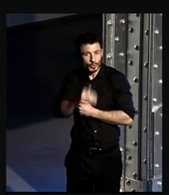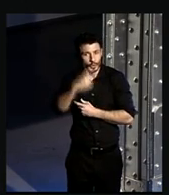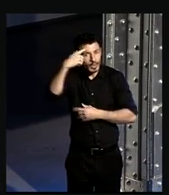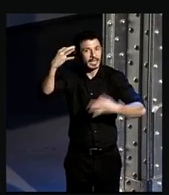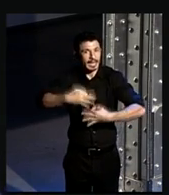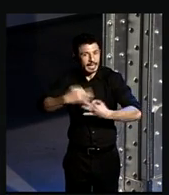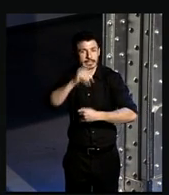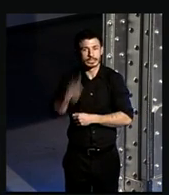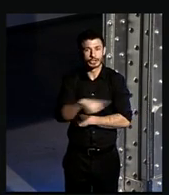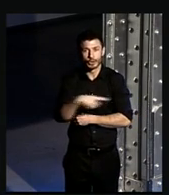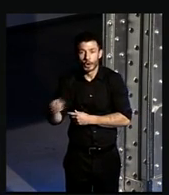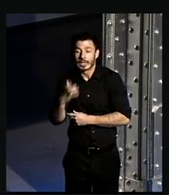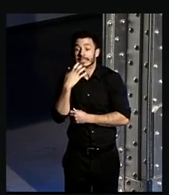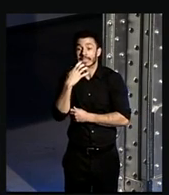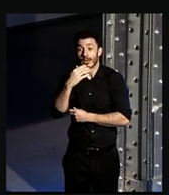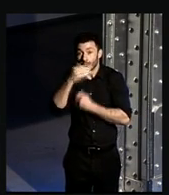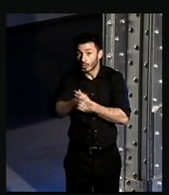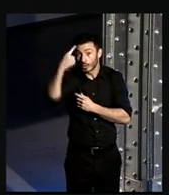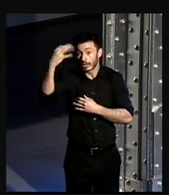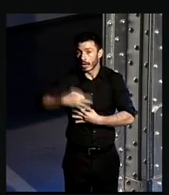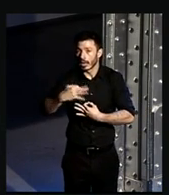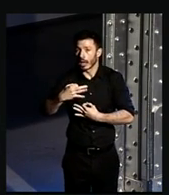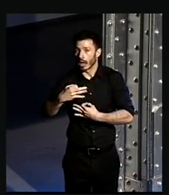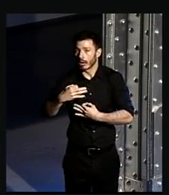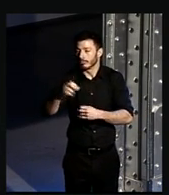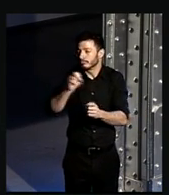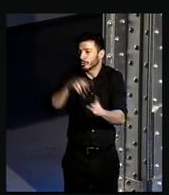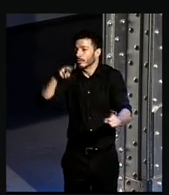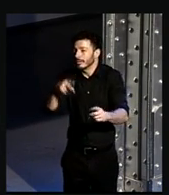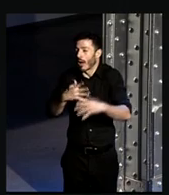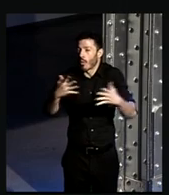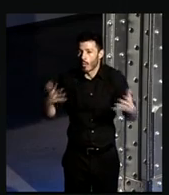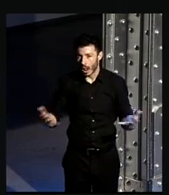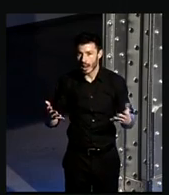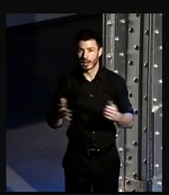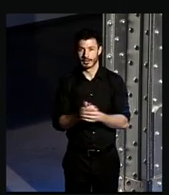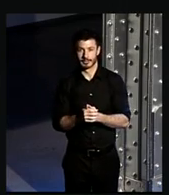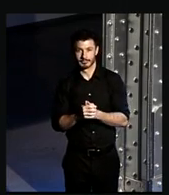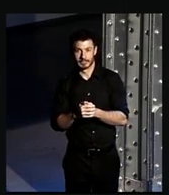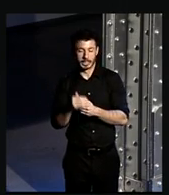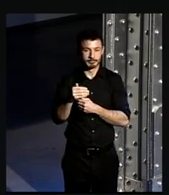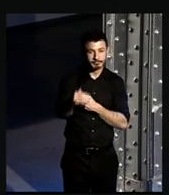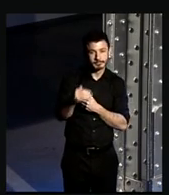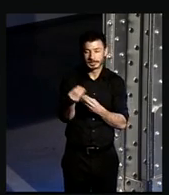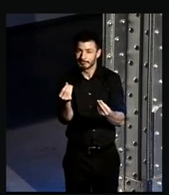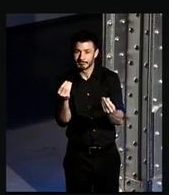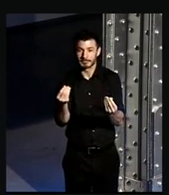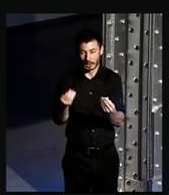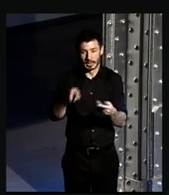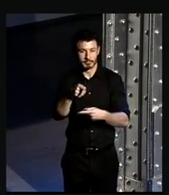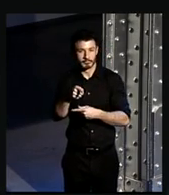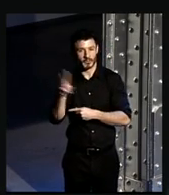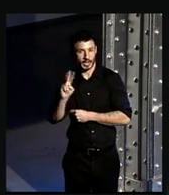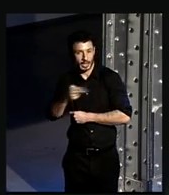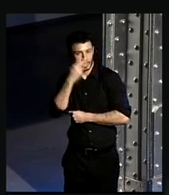en él, cuál fue su posición ante el devenir, ¿no? Por el que sin duda sentía interés, pero tal vez no lo